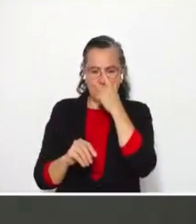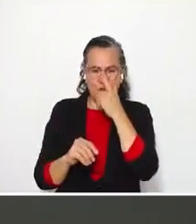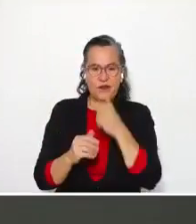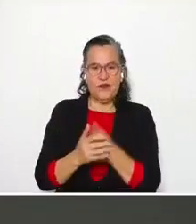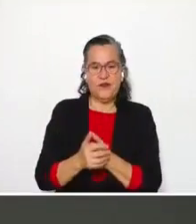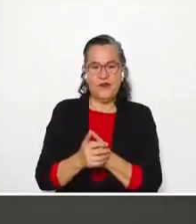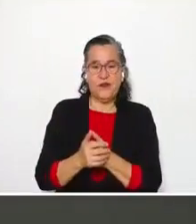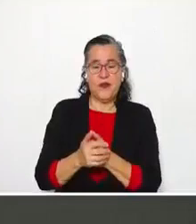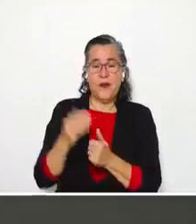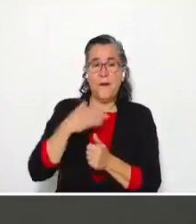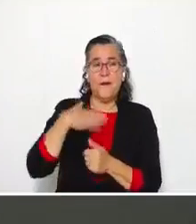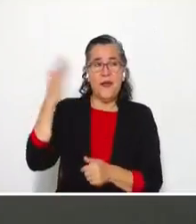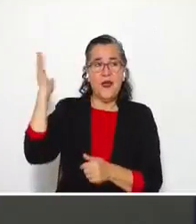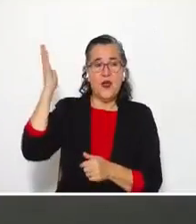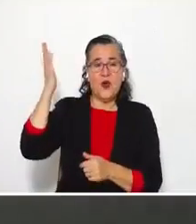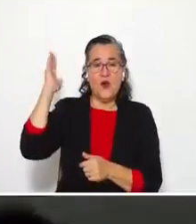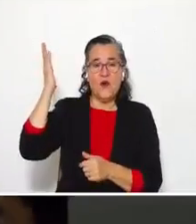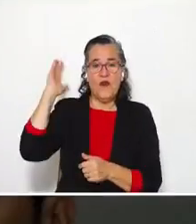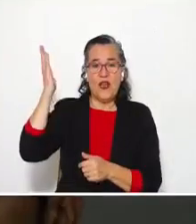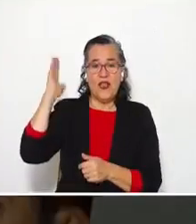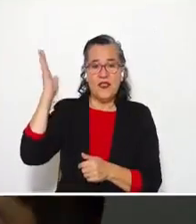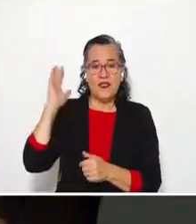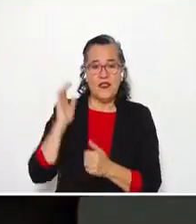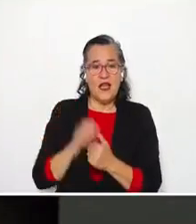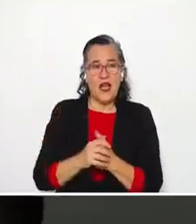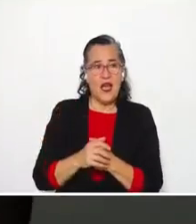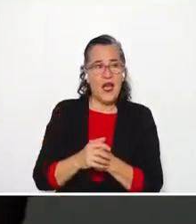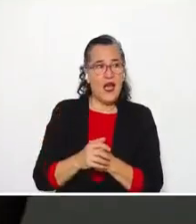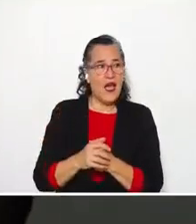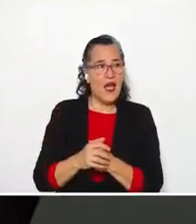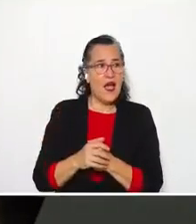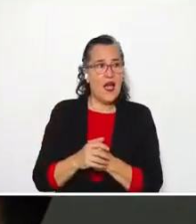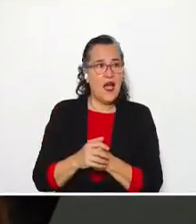Mi conferencia, sí,